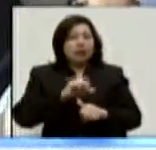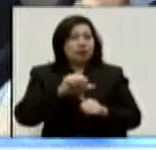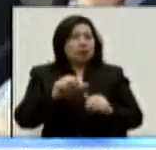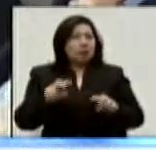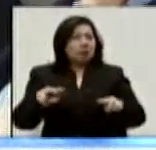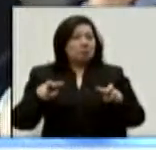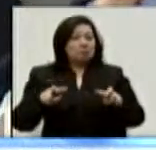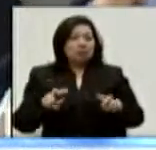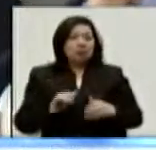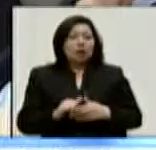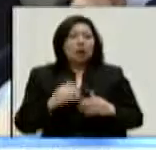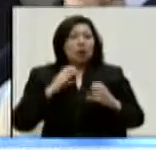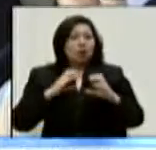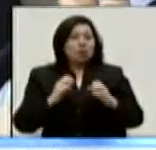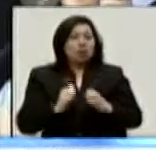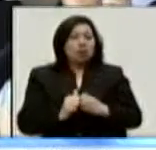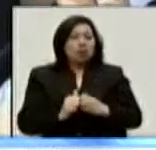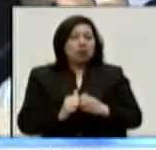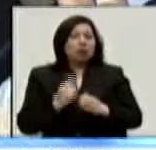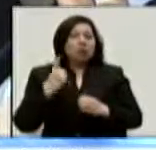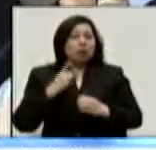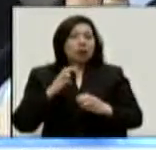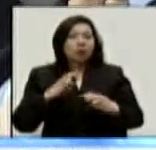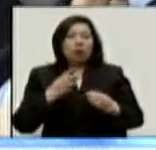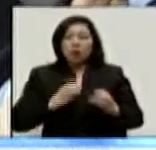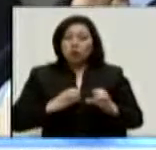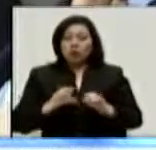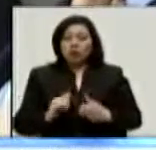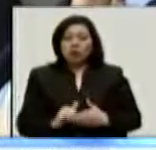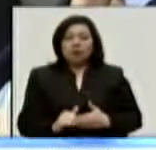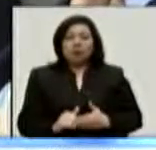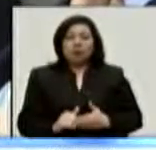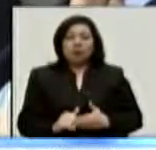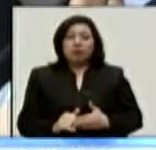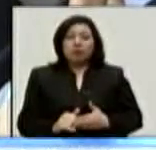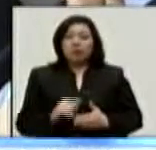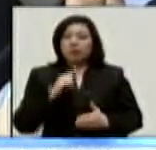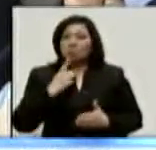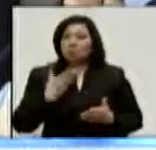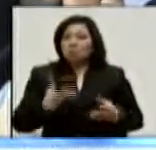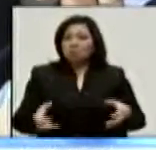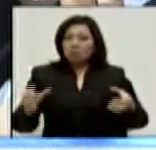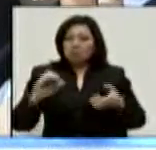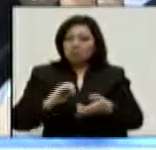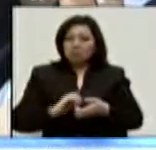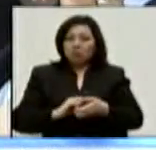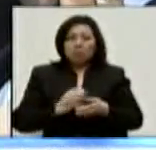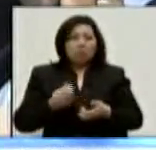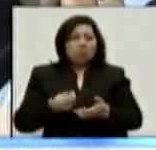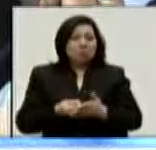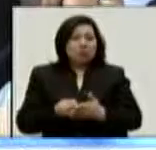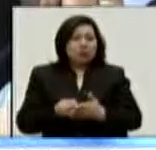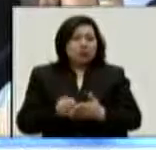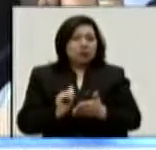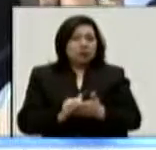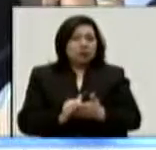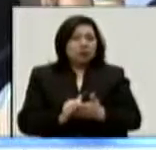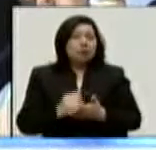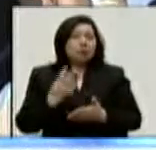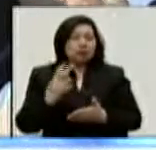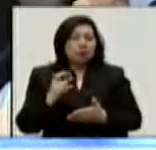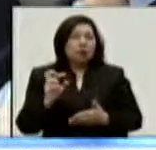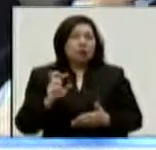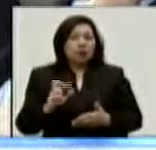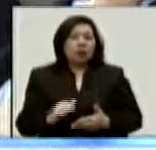la mesa a conversar con estos porque la merced conductiva era pues pactada sobre la base de un precio de barril de petróleo de